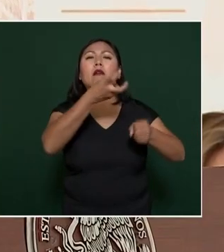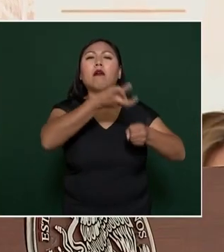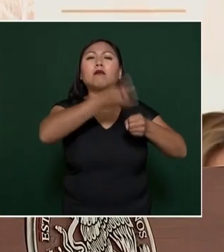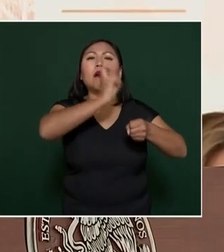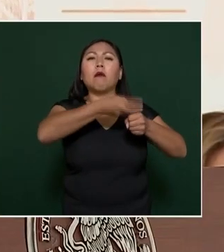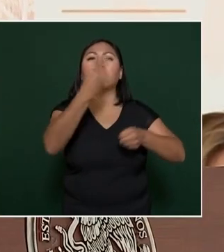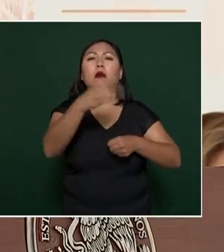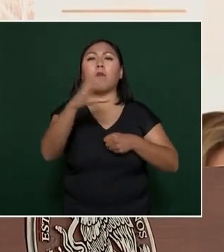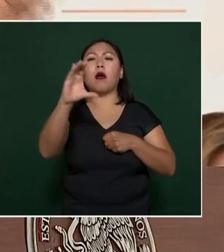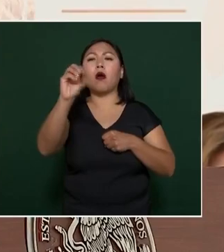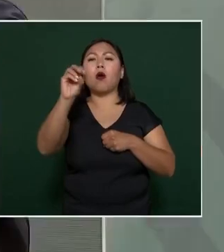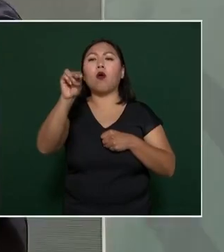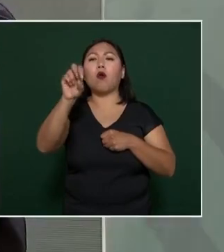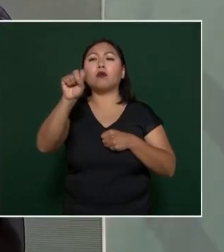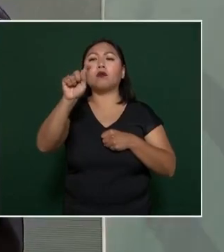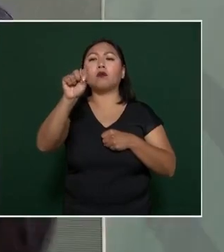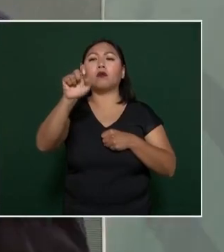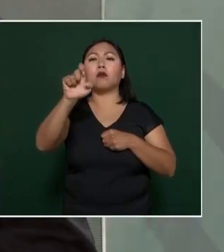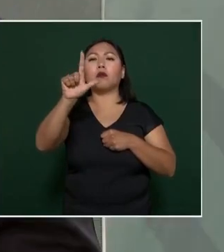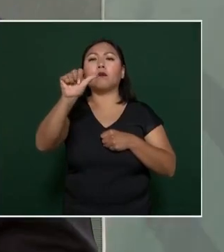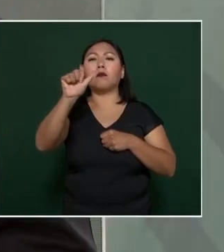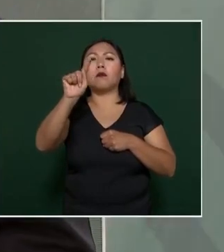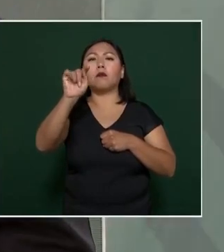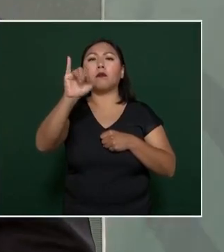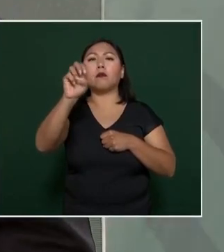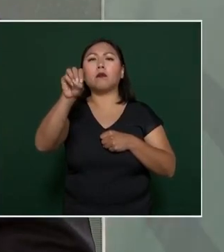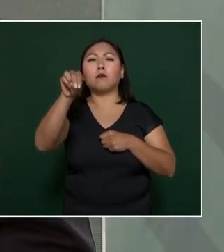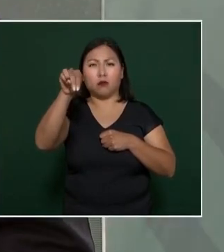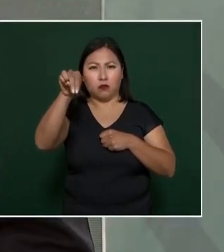constelation ellos dieron los